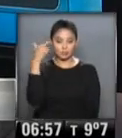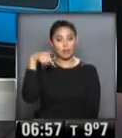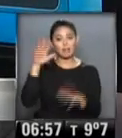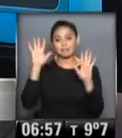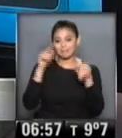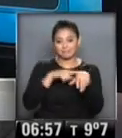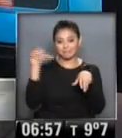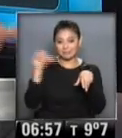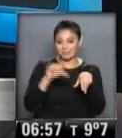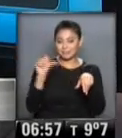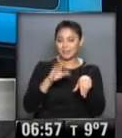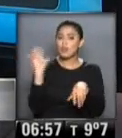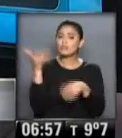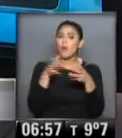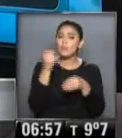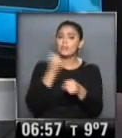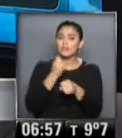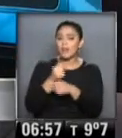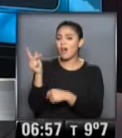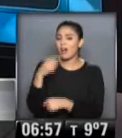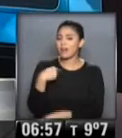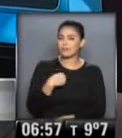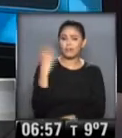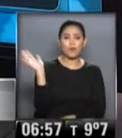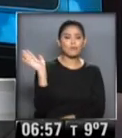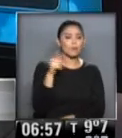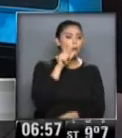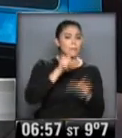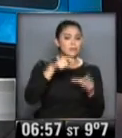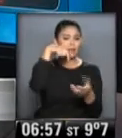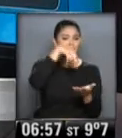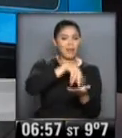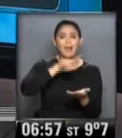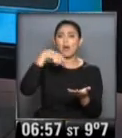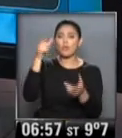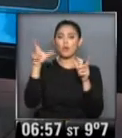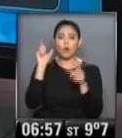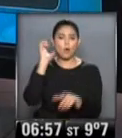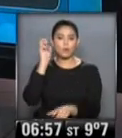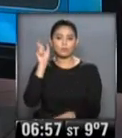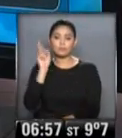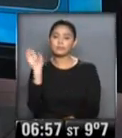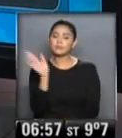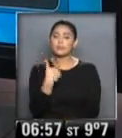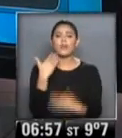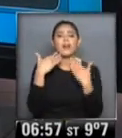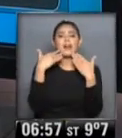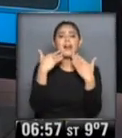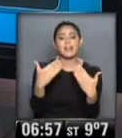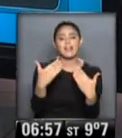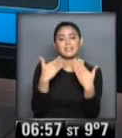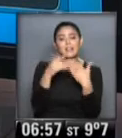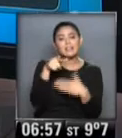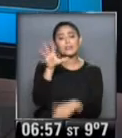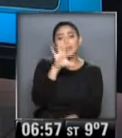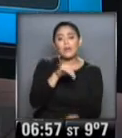Cari, todo el equipo, el que está aquí en el estudio, el que está en el control. Nosotros le agradecemos su